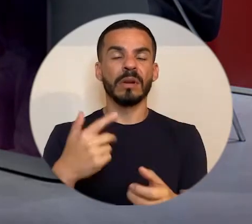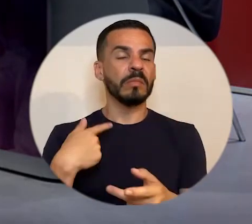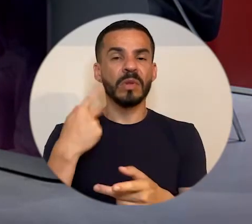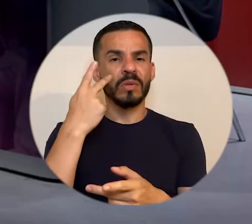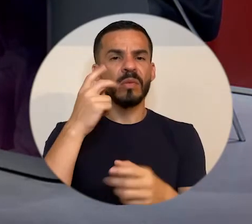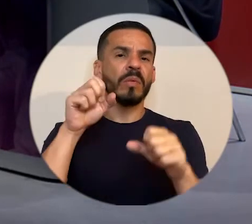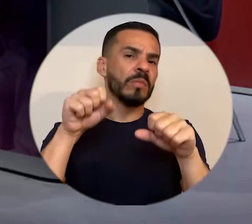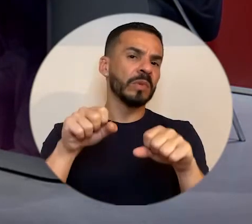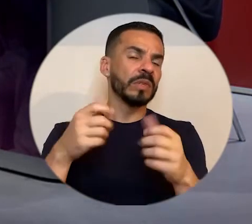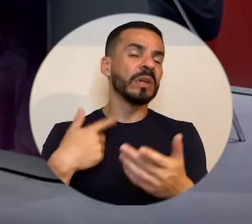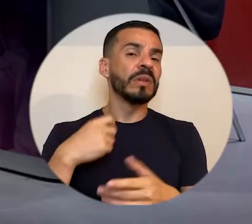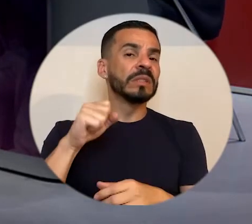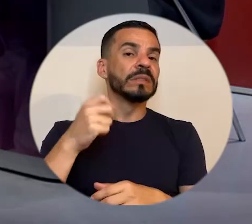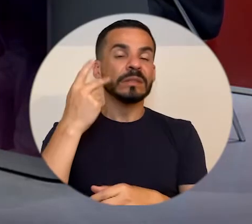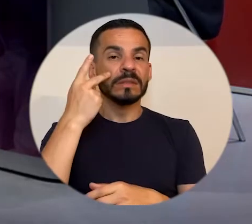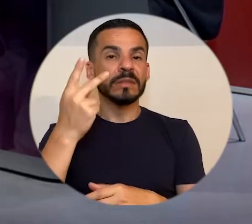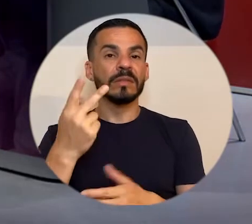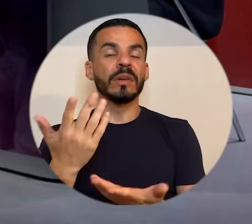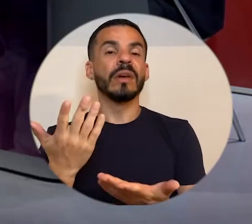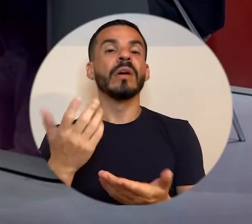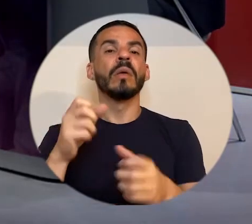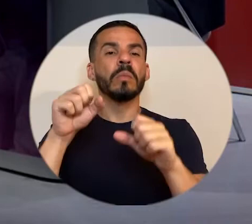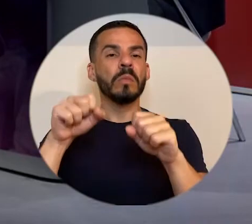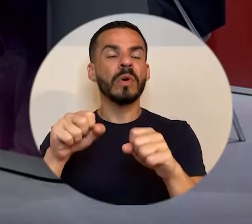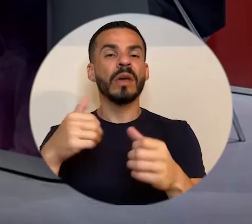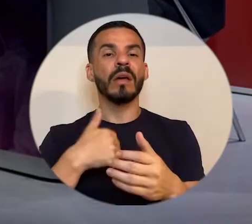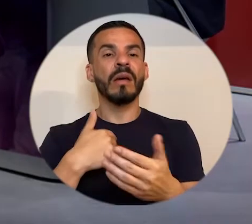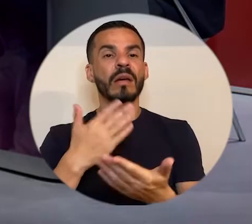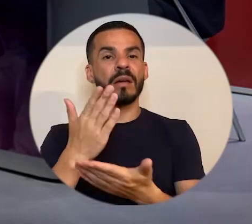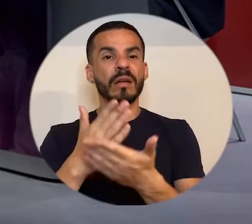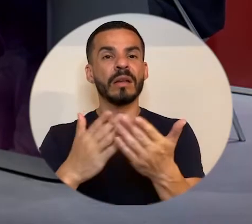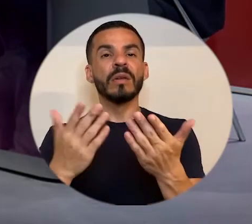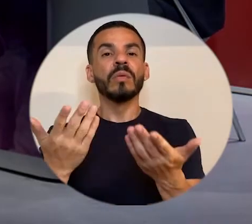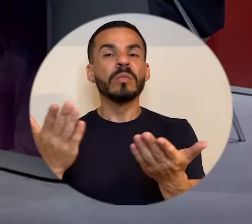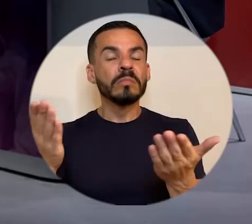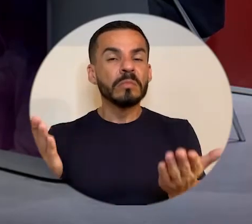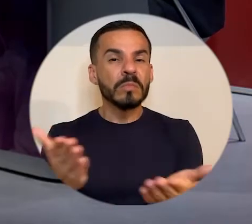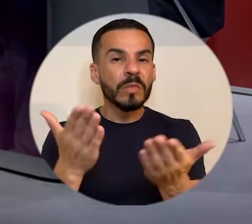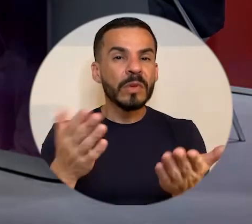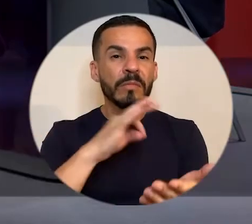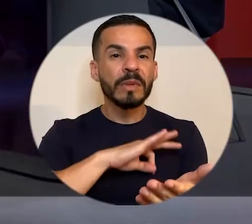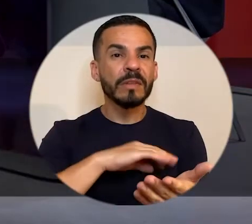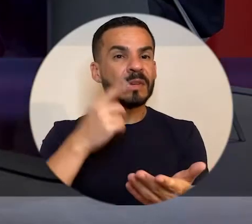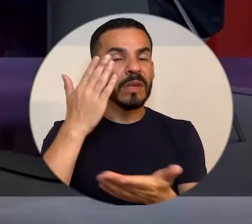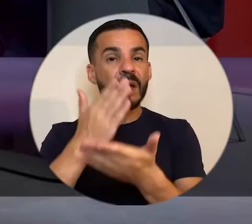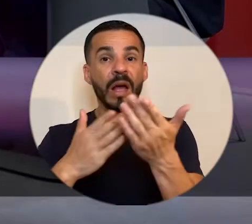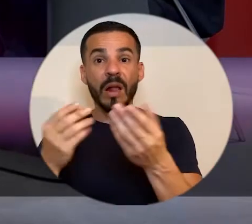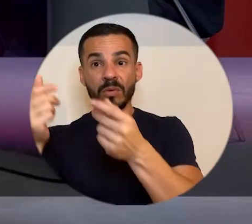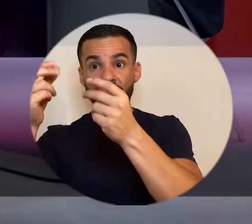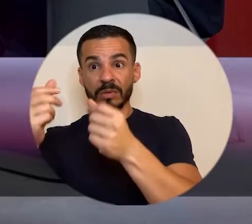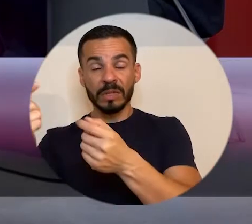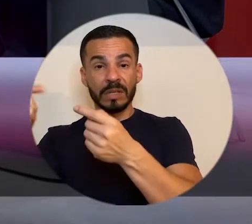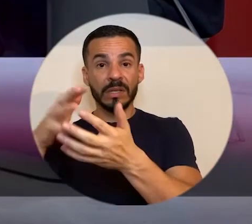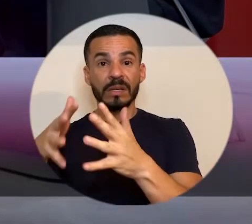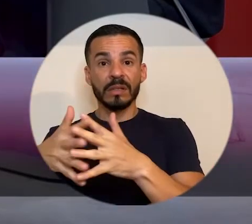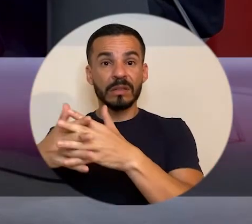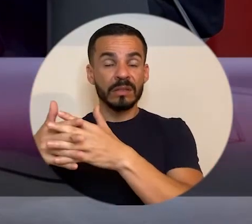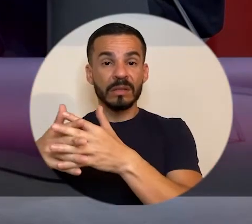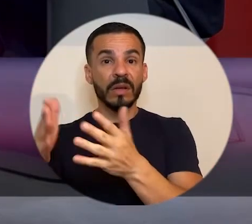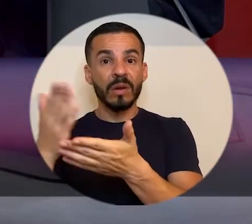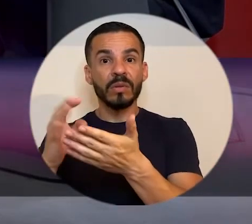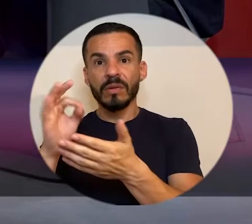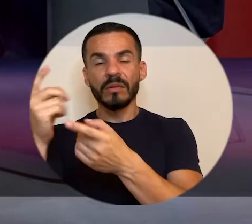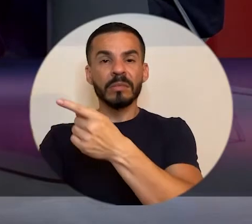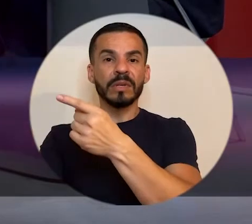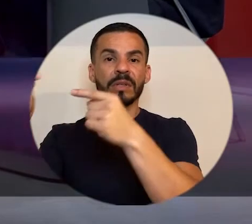Pero no veo posibilidades. Lo que sí veo es que podría haber un incentivo para buscar que algún capital de Estados Unidos de nuevo